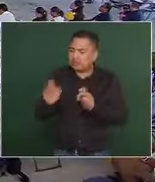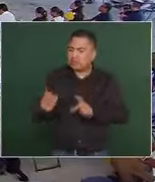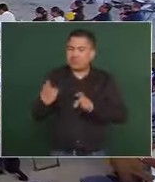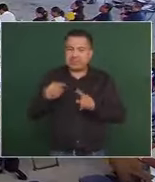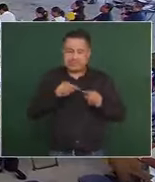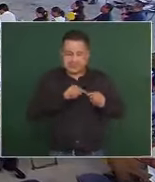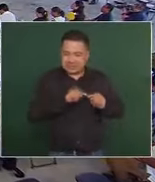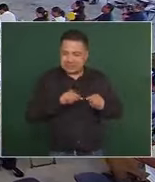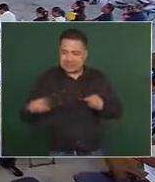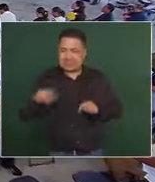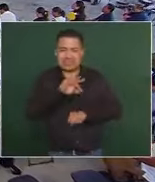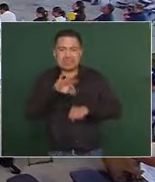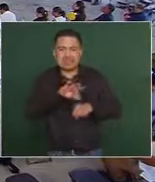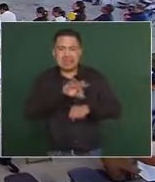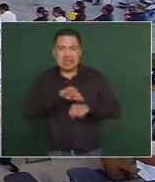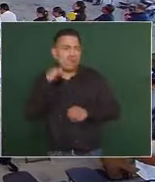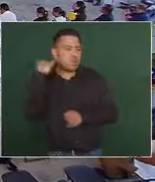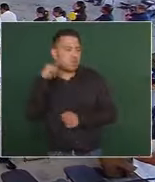en ese tramo.